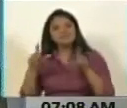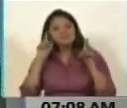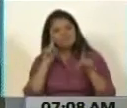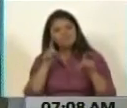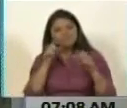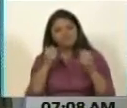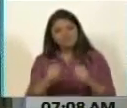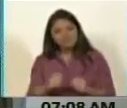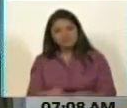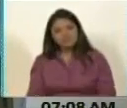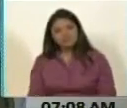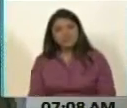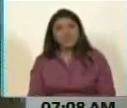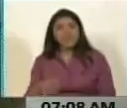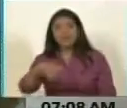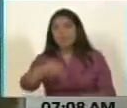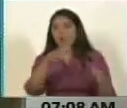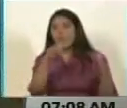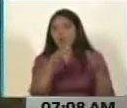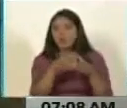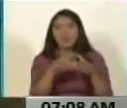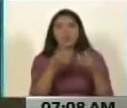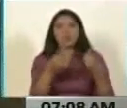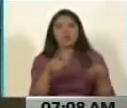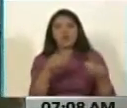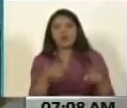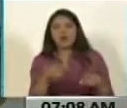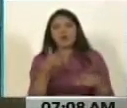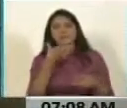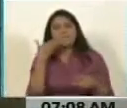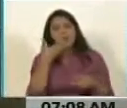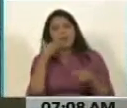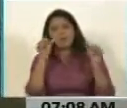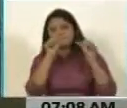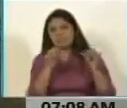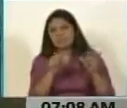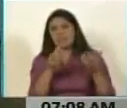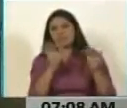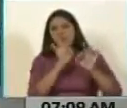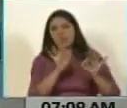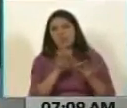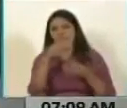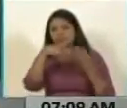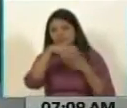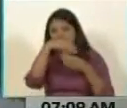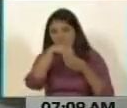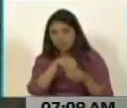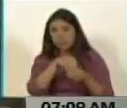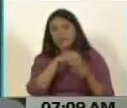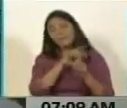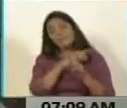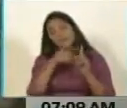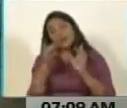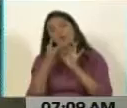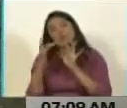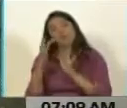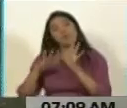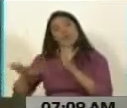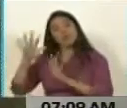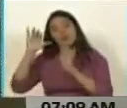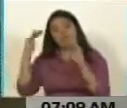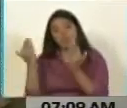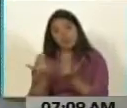profesionalizar a las agrupaciones venezolanas, crear manager, mejorar los sistemas de circulación internos y también dialogar con el resto del mundo,